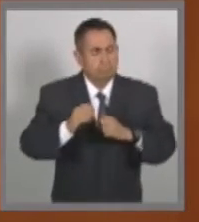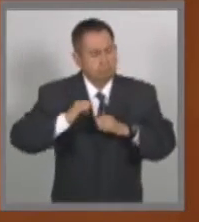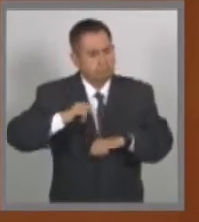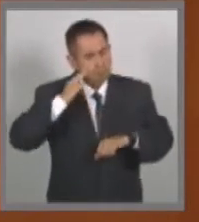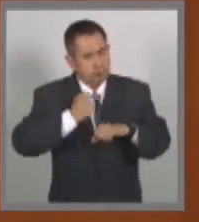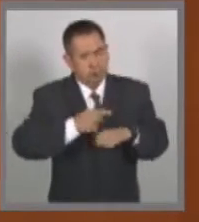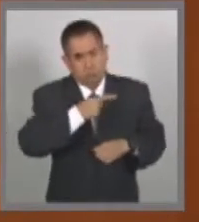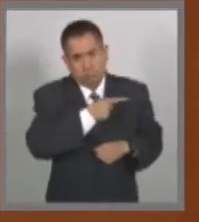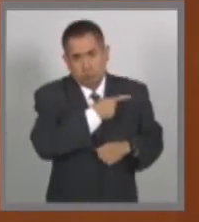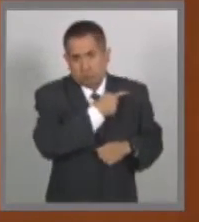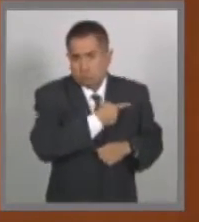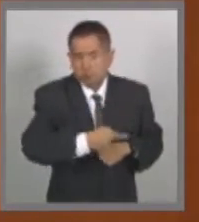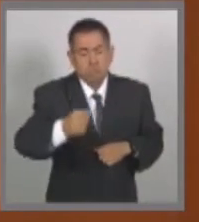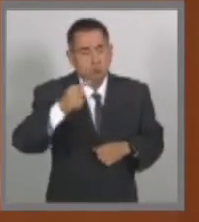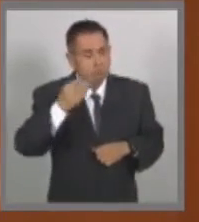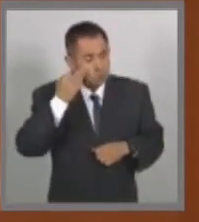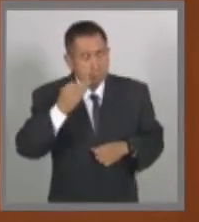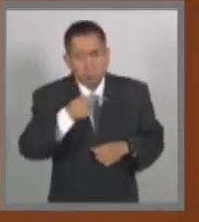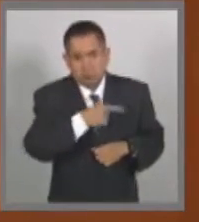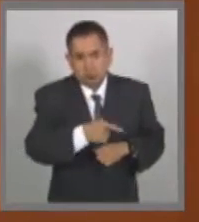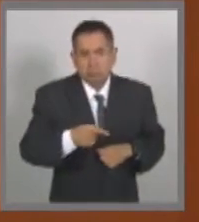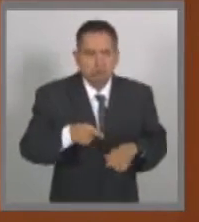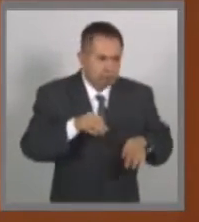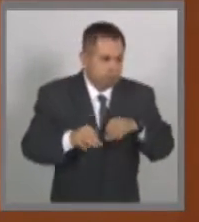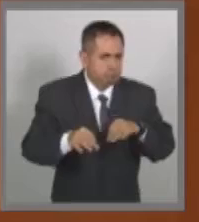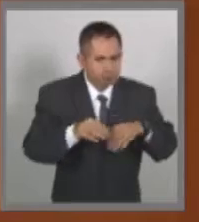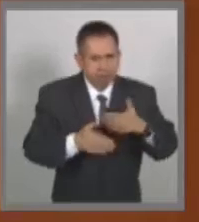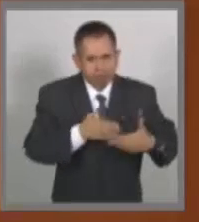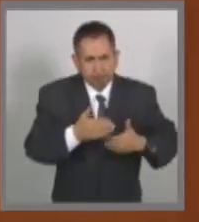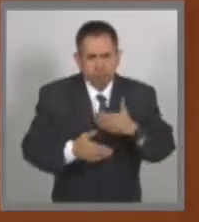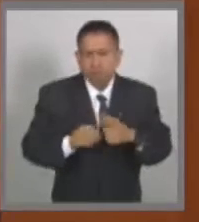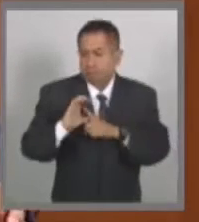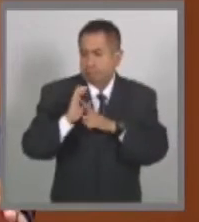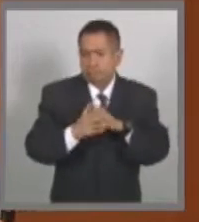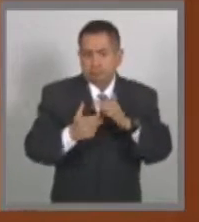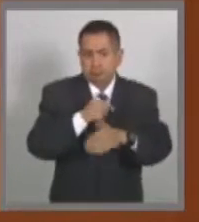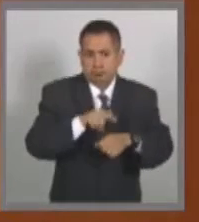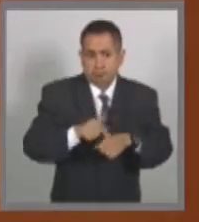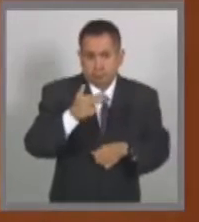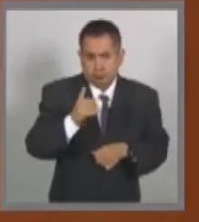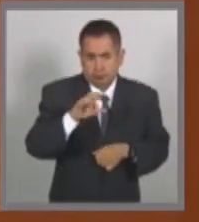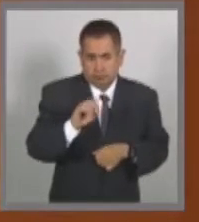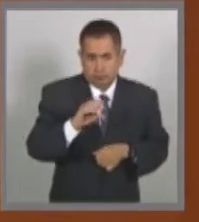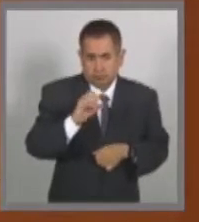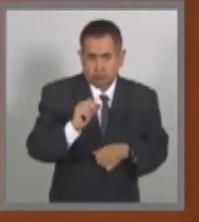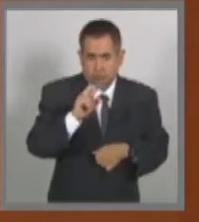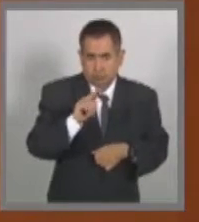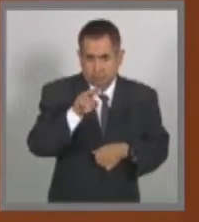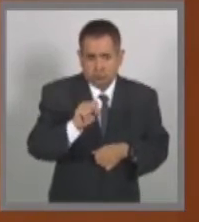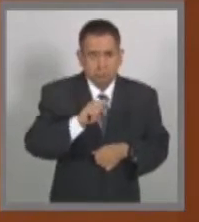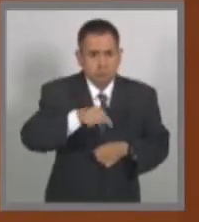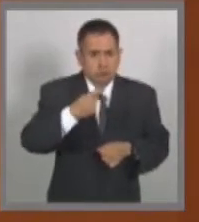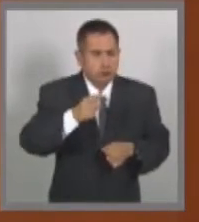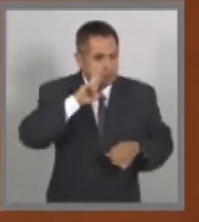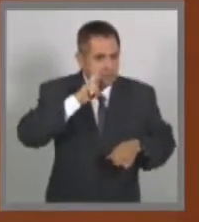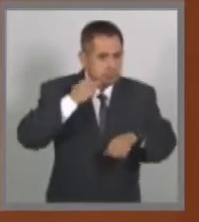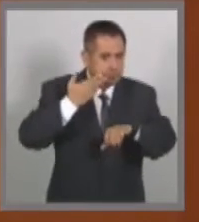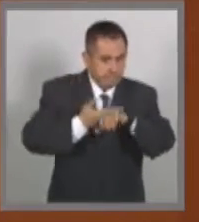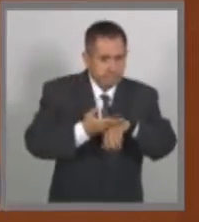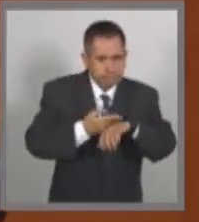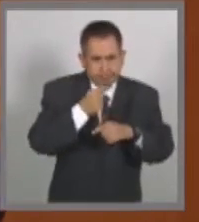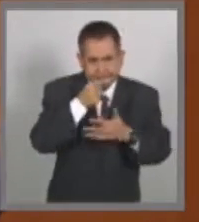una gran trayectoria, han hecho un gran trabajo. La Comisión Nacional de Hidrocarburos es la responsable, entre otras